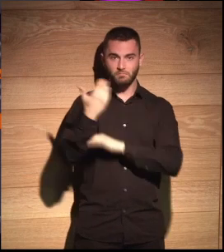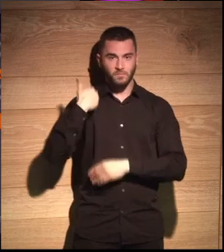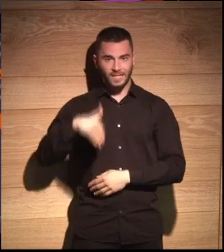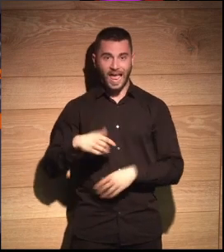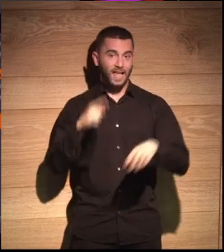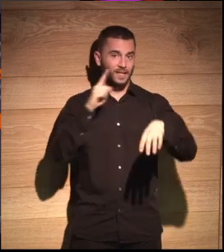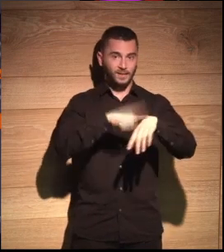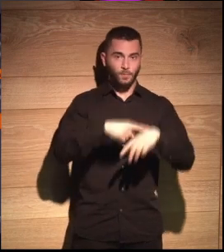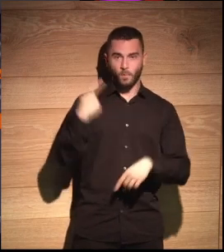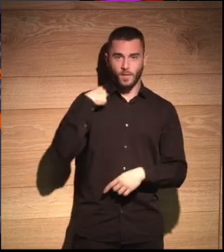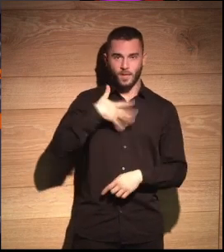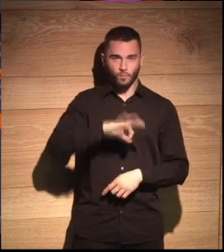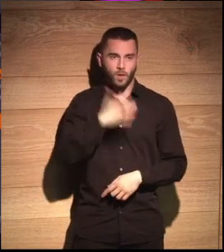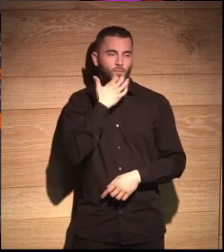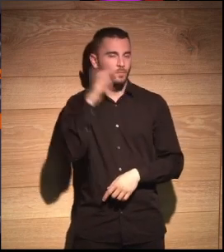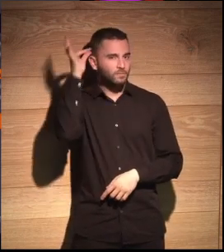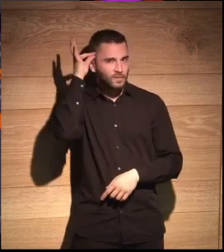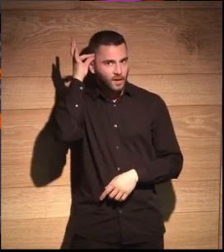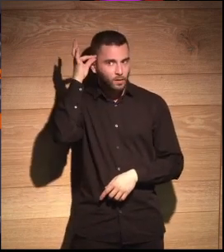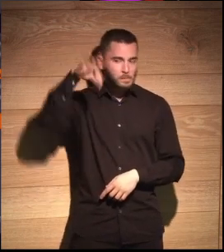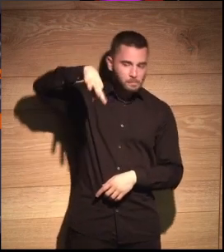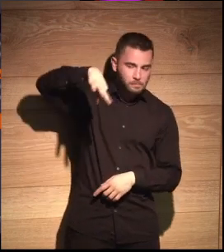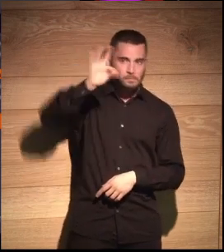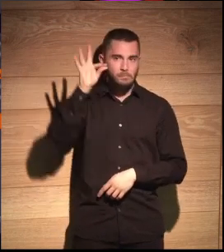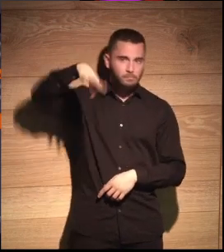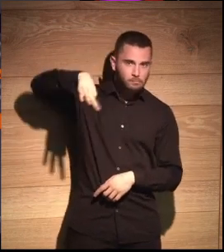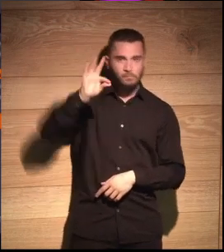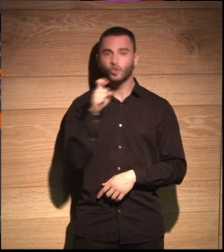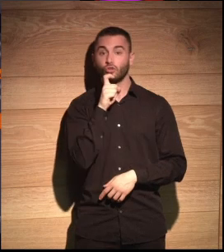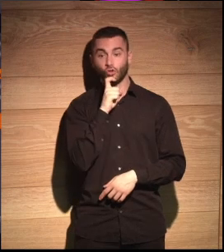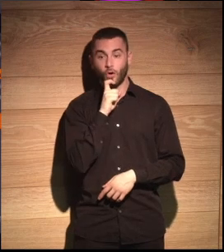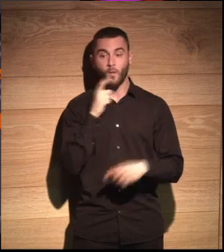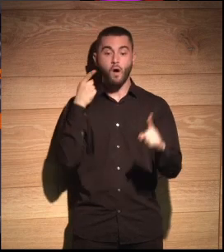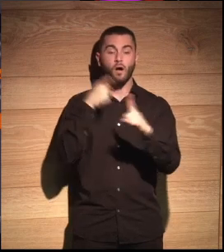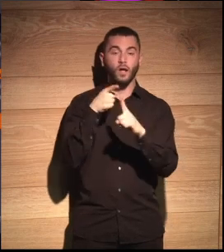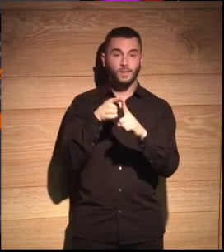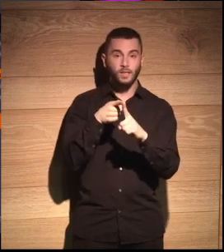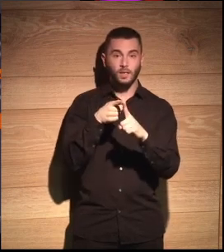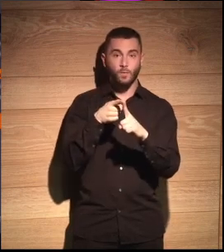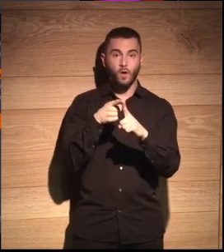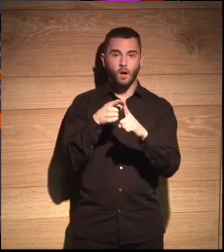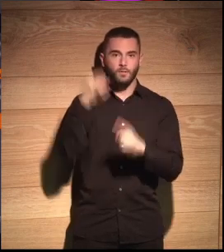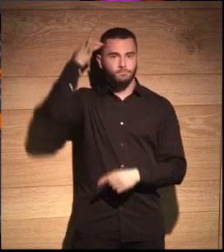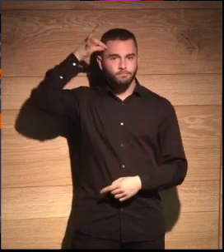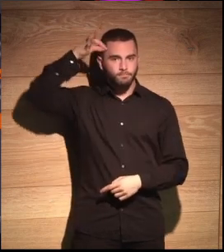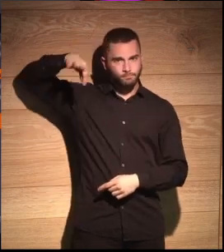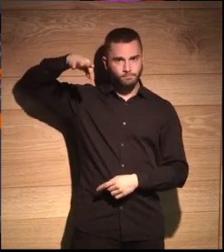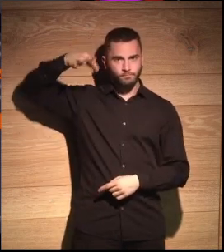tiempo en ver en qué dirección va el pelo para dedicarte a ponerlo en la dirección